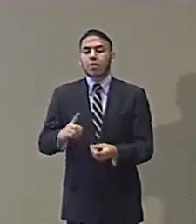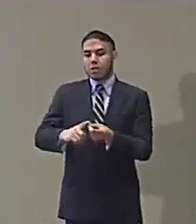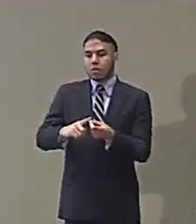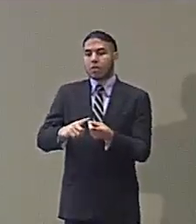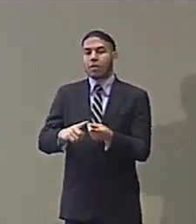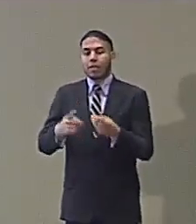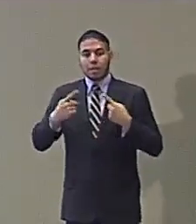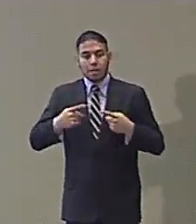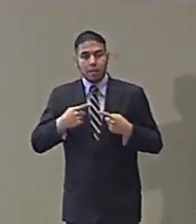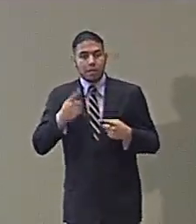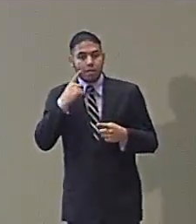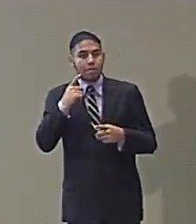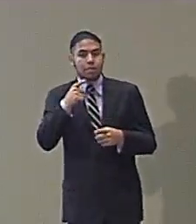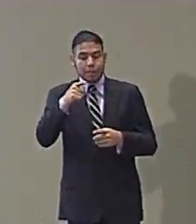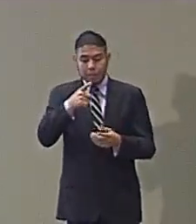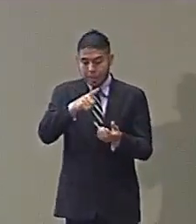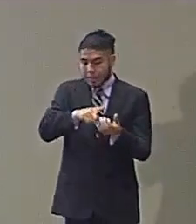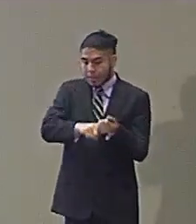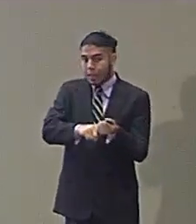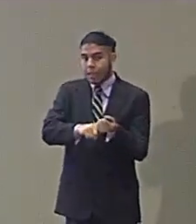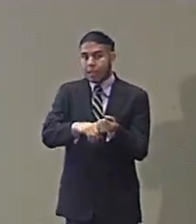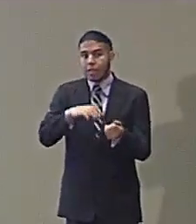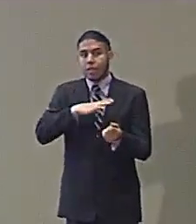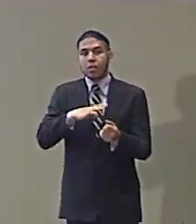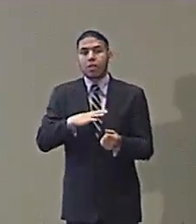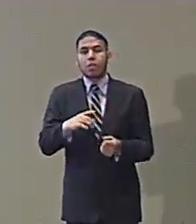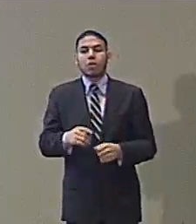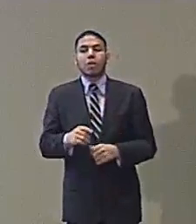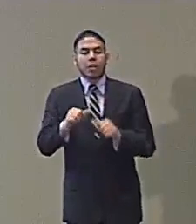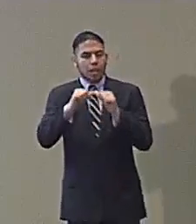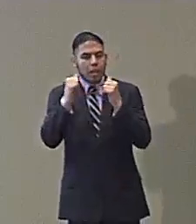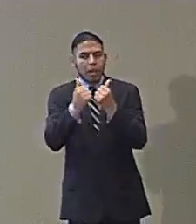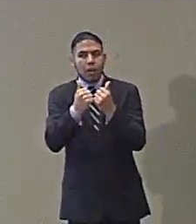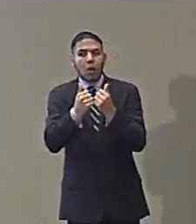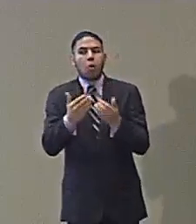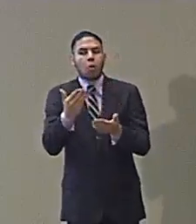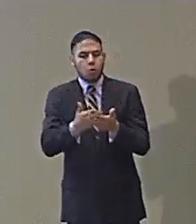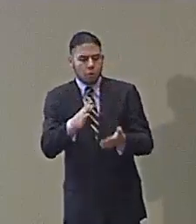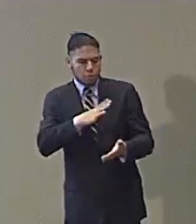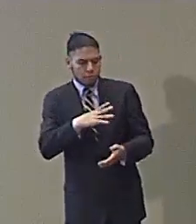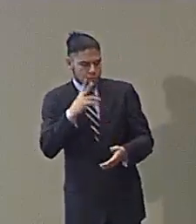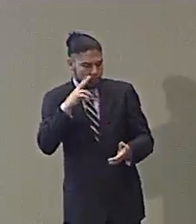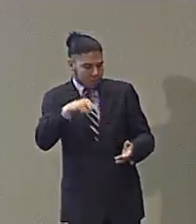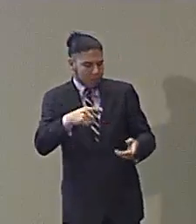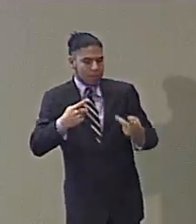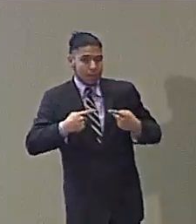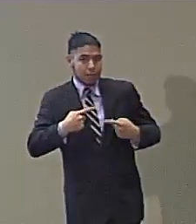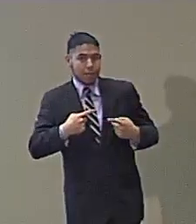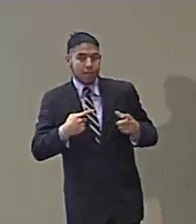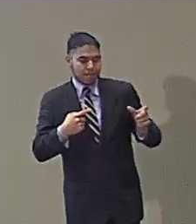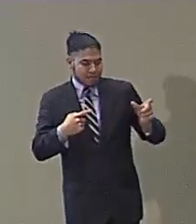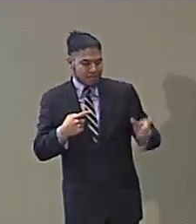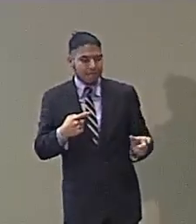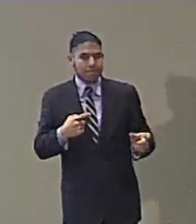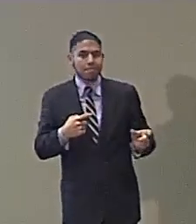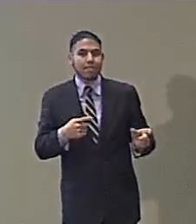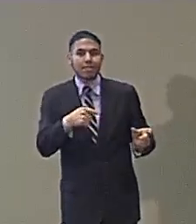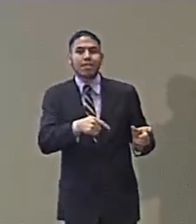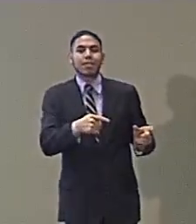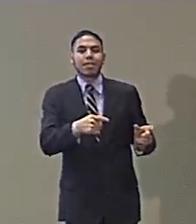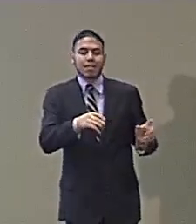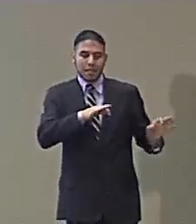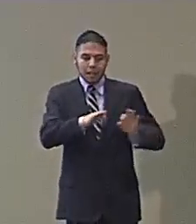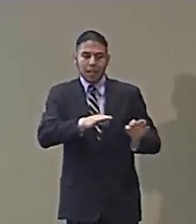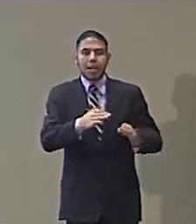desde el interior o sea en las organizaciones hoy tenemos a este personaje trabaja y colabora y